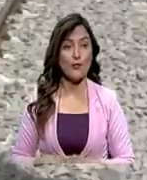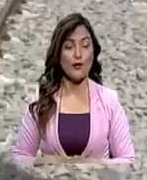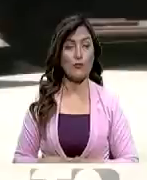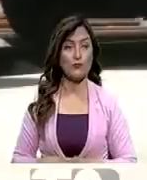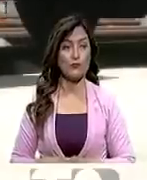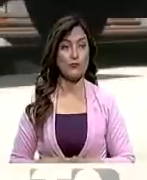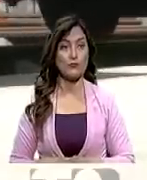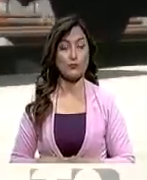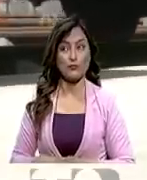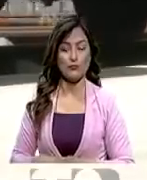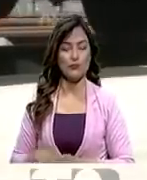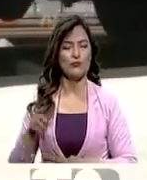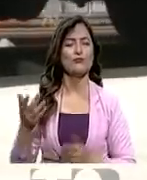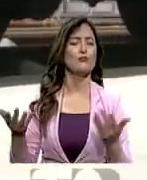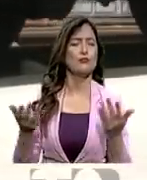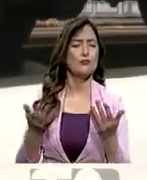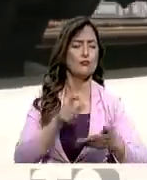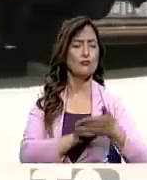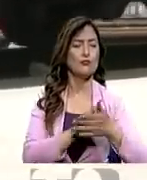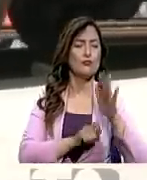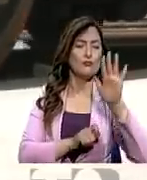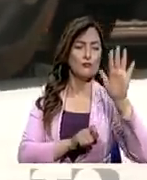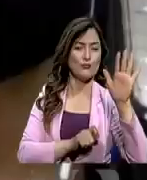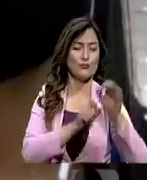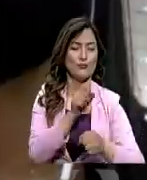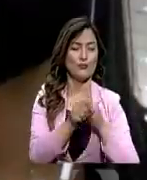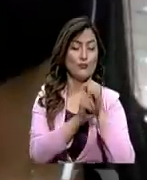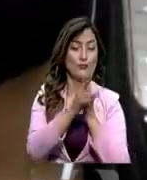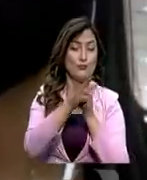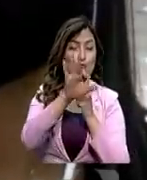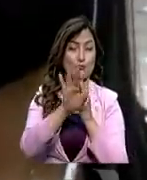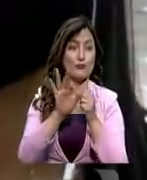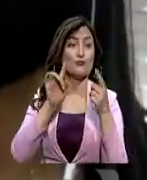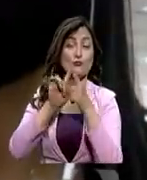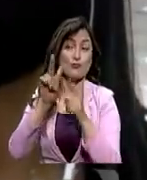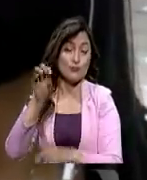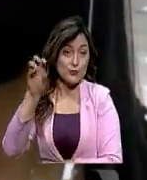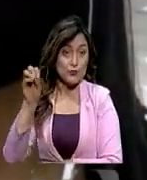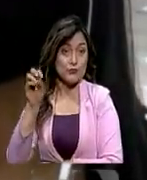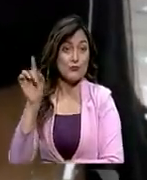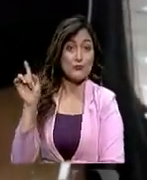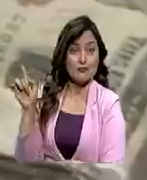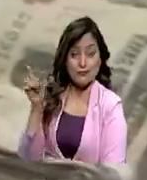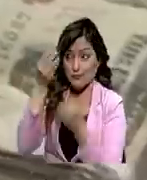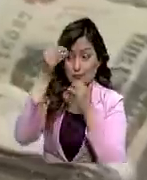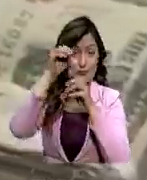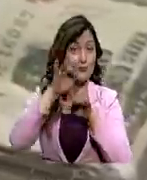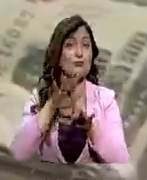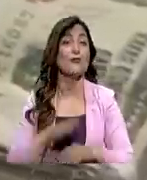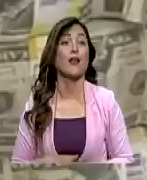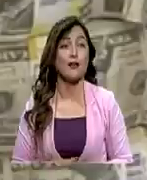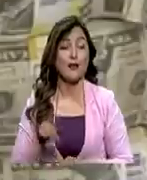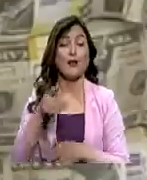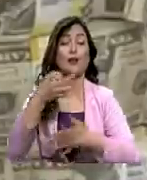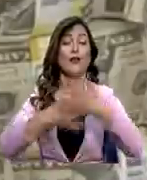Son 5 contratos que se llevaron a cabo entre el 2019 y 2020 a los que hace referencia el concejal Omar Ceballos y que asegura